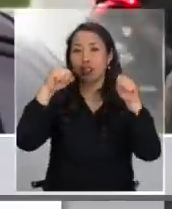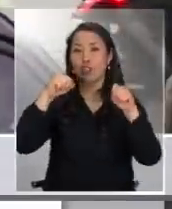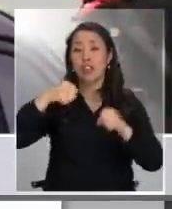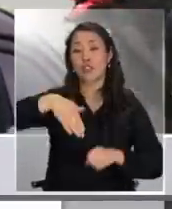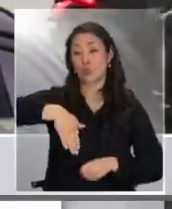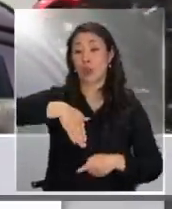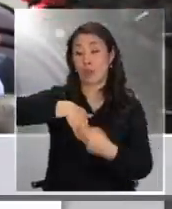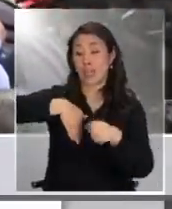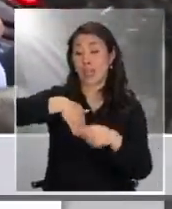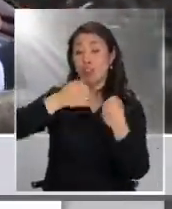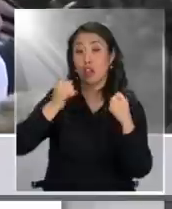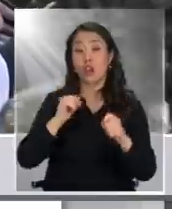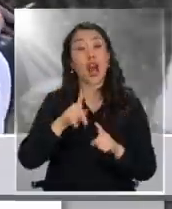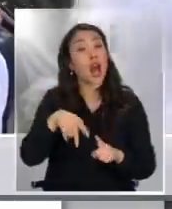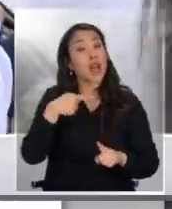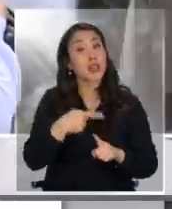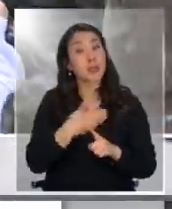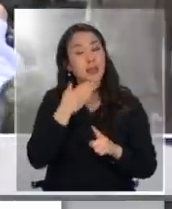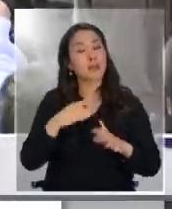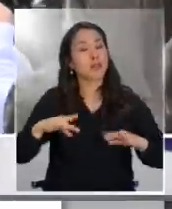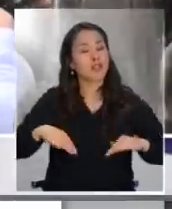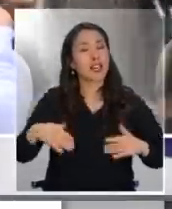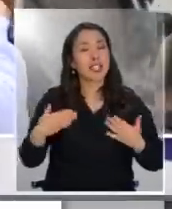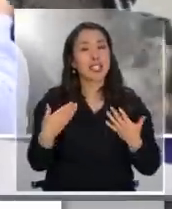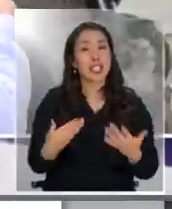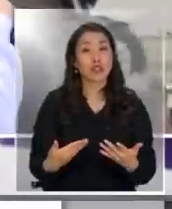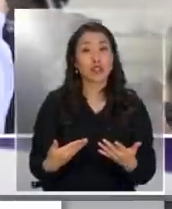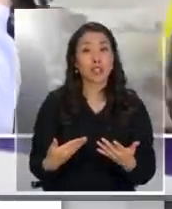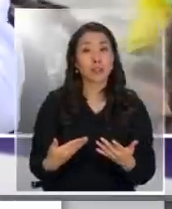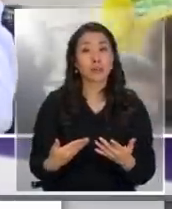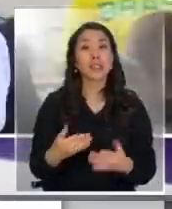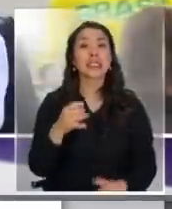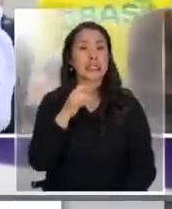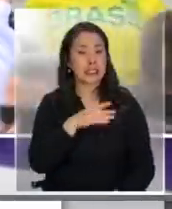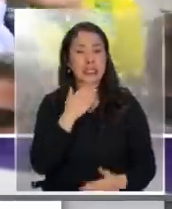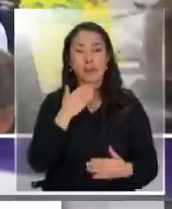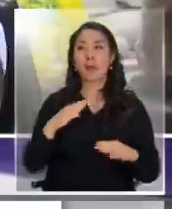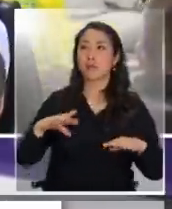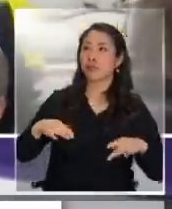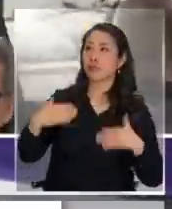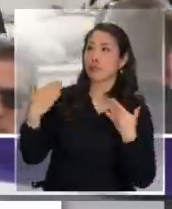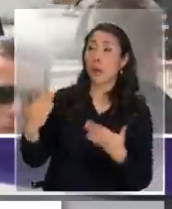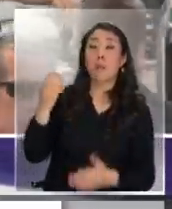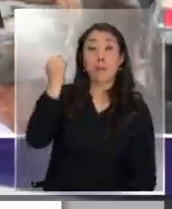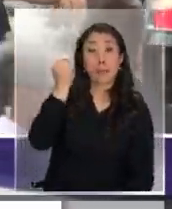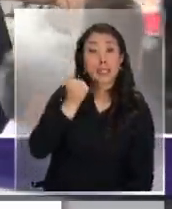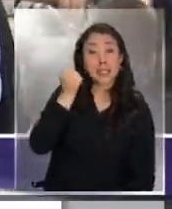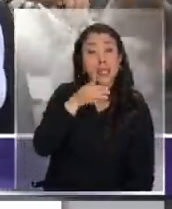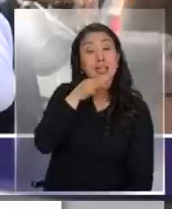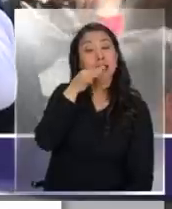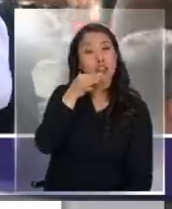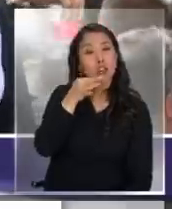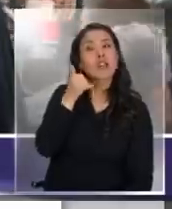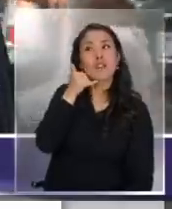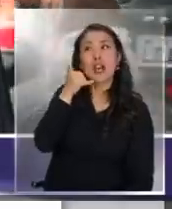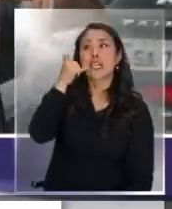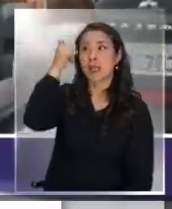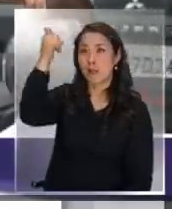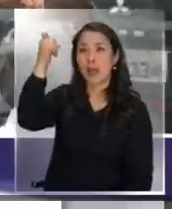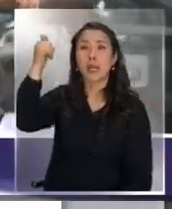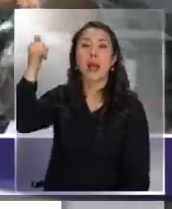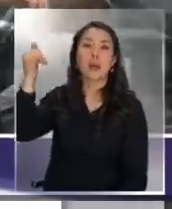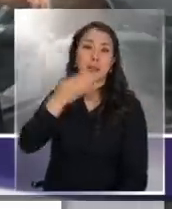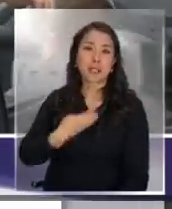sudamericano. También, por cierto, las felicitaciones van a llegar desde Chile. El presidente Sebastián Piñera anunció que va a llamar a Jair Bolsonaro